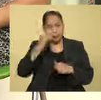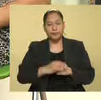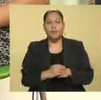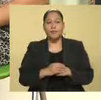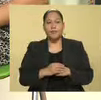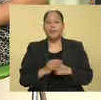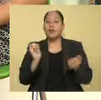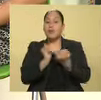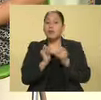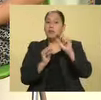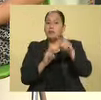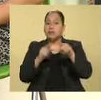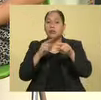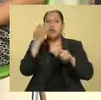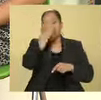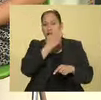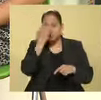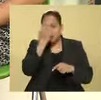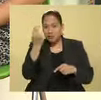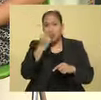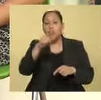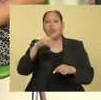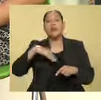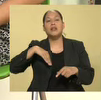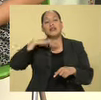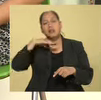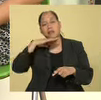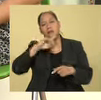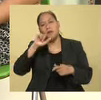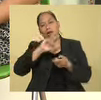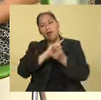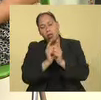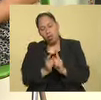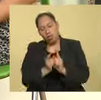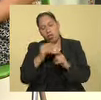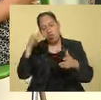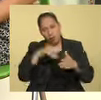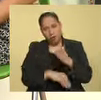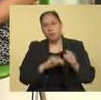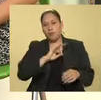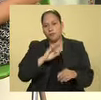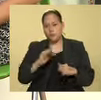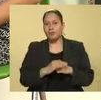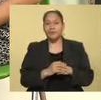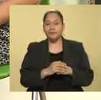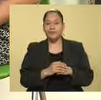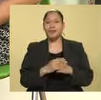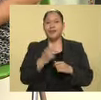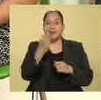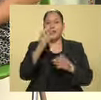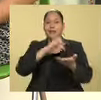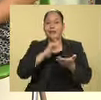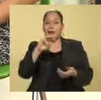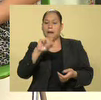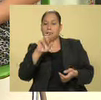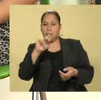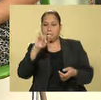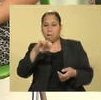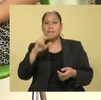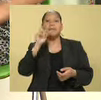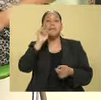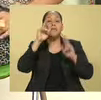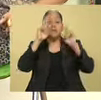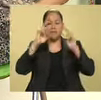particular, observa, porque en cuanto te distraes, entras al... Exactamente, de a la fuera vanidad. Para adentro, luego. Exactamente. Muchísimas gracias, Martín. Gracias, mañana hablamos del